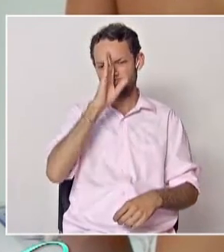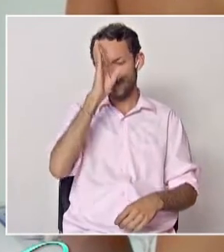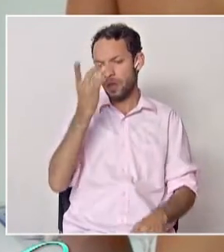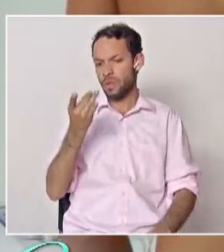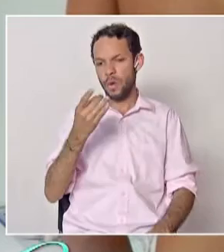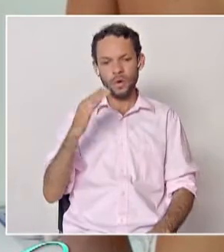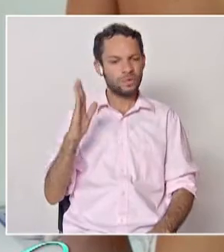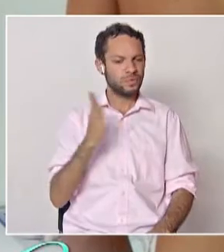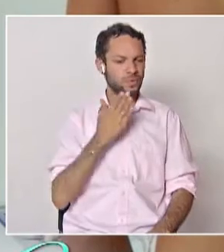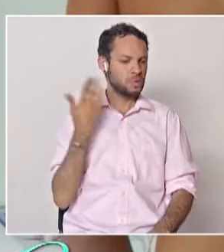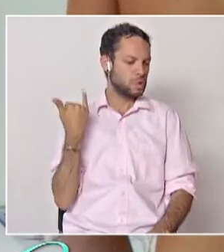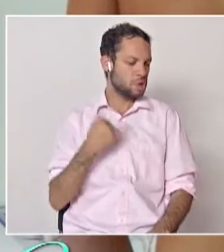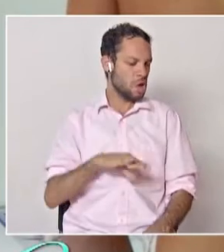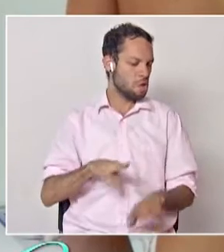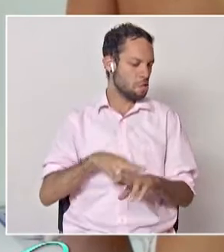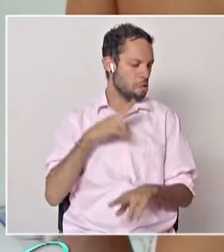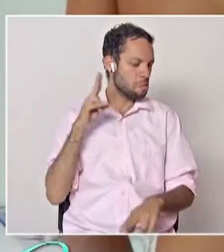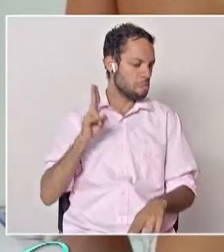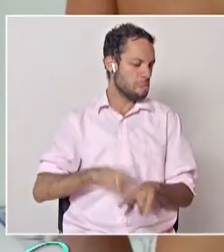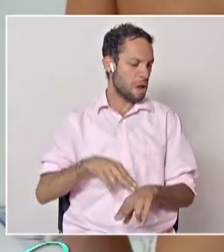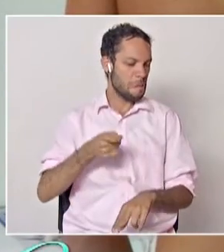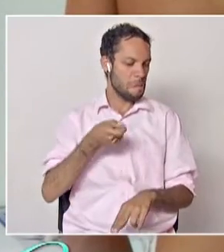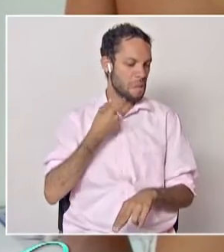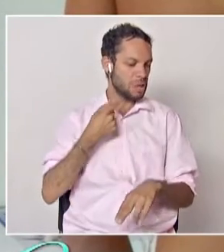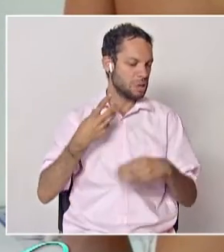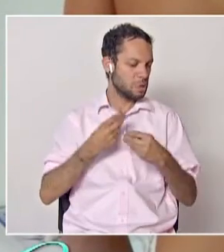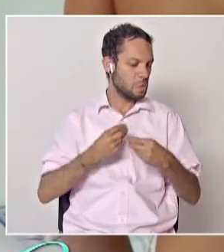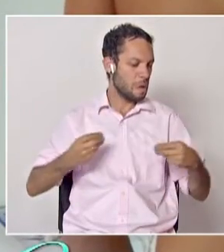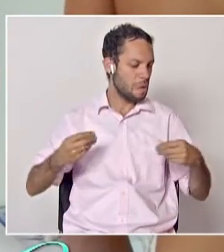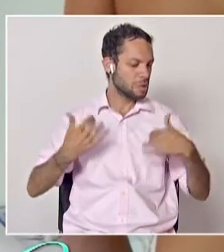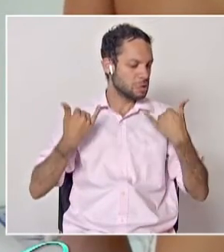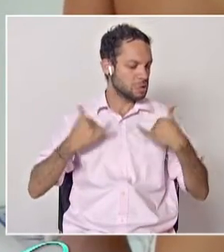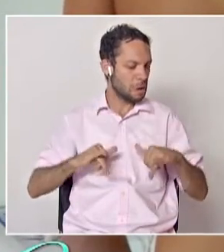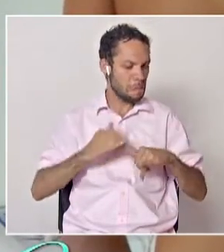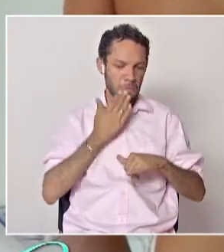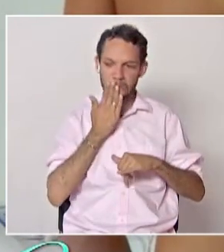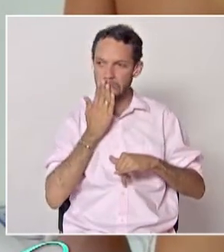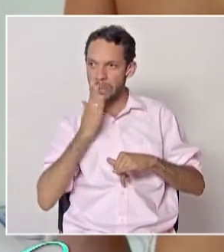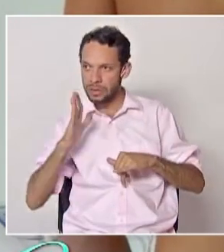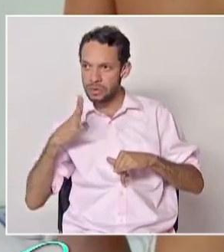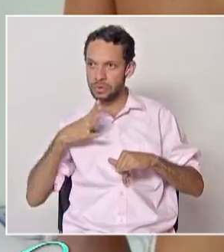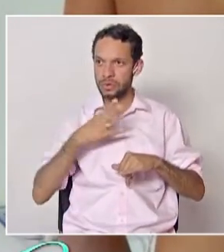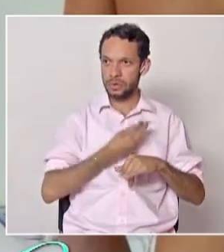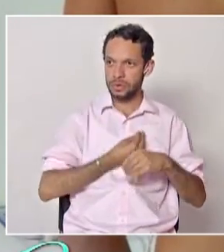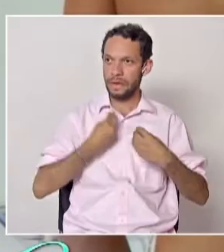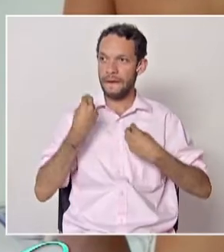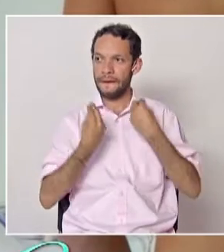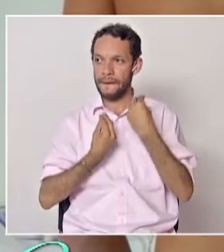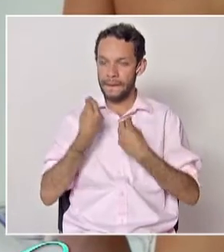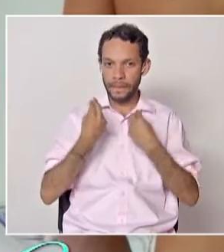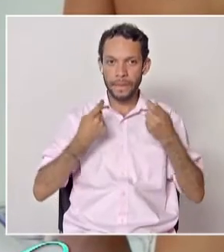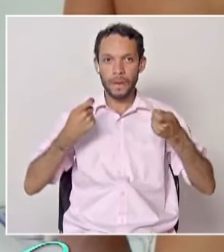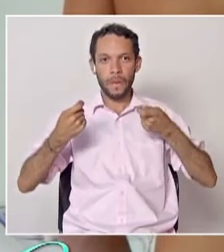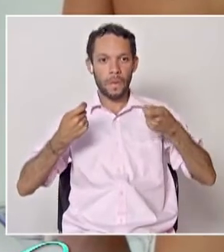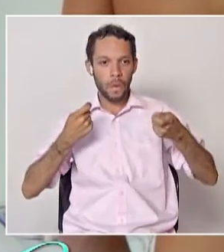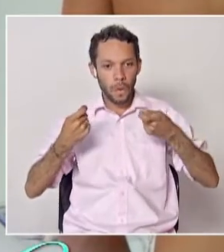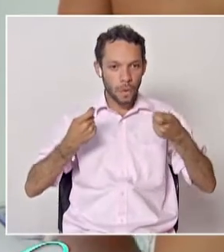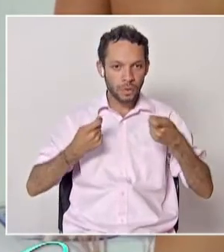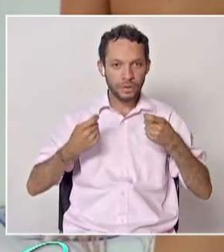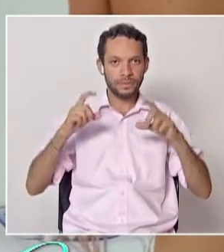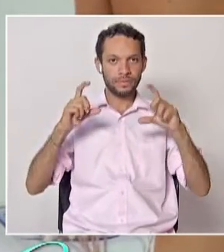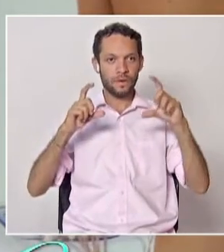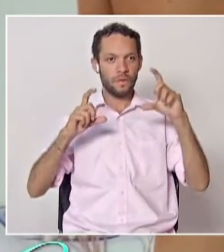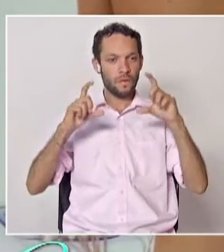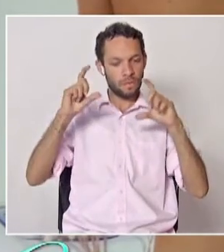me acostumbré a vivir con el dolor, ¿Y ¿sí? los exámenes de laboratorio? Entonces, ¿qué hacemos? Pues el paciente normalmente llega con unas imágenes,